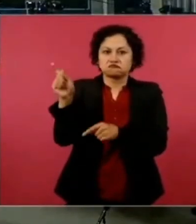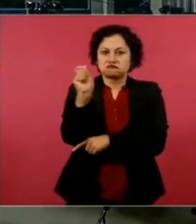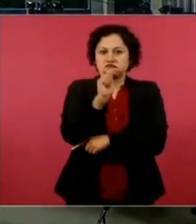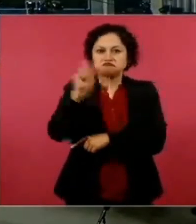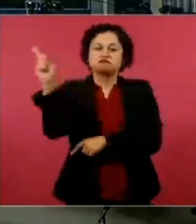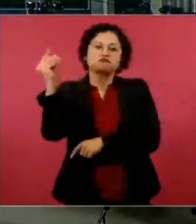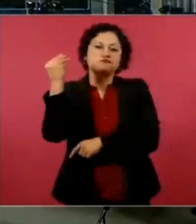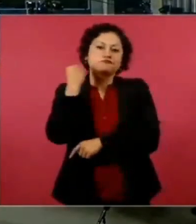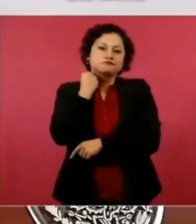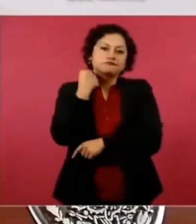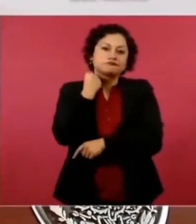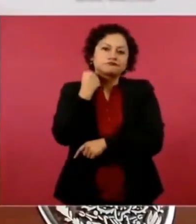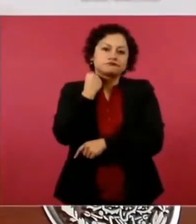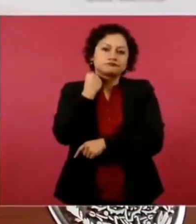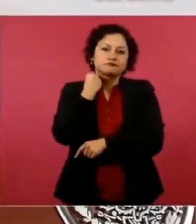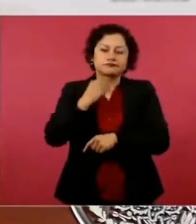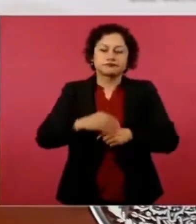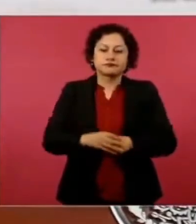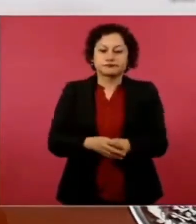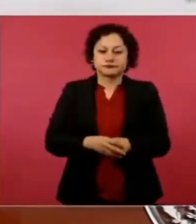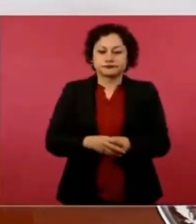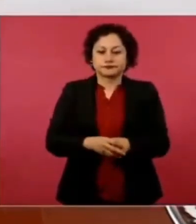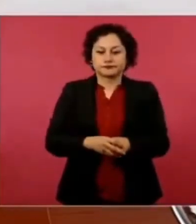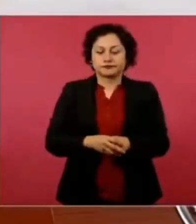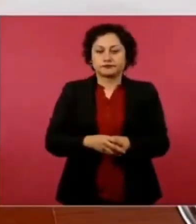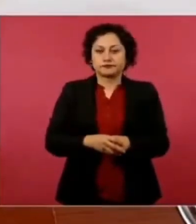Él es el que aplica lo que se conoce como